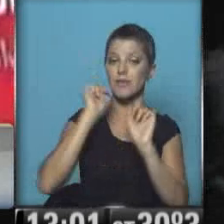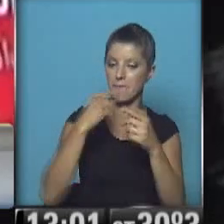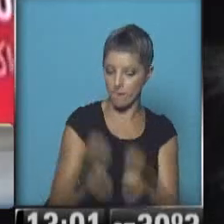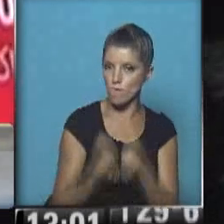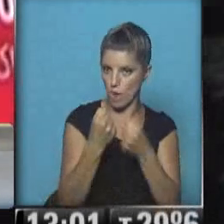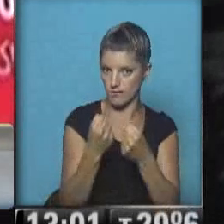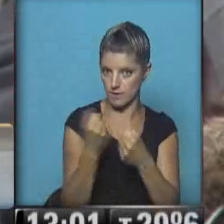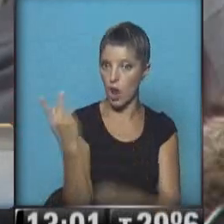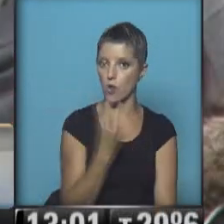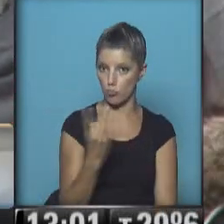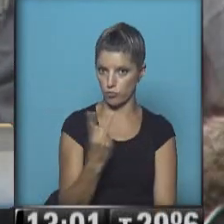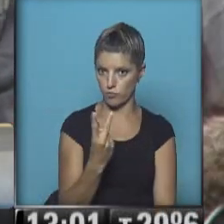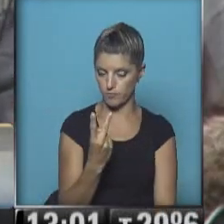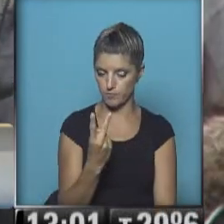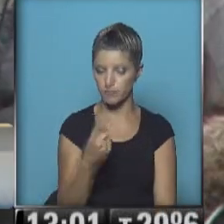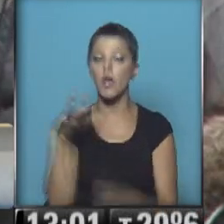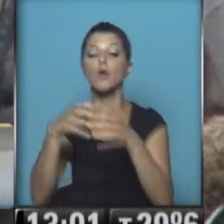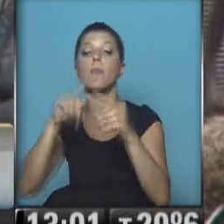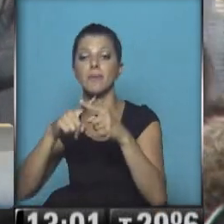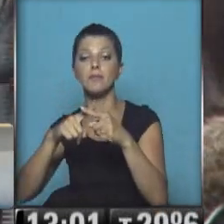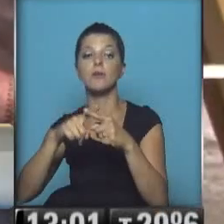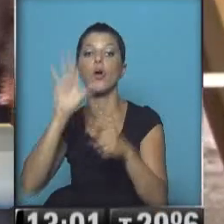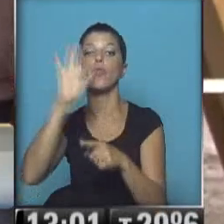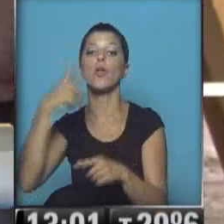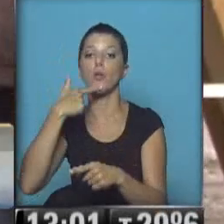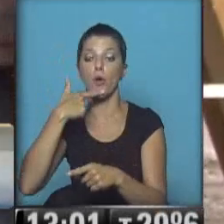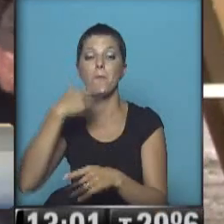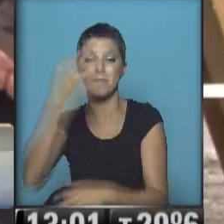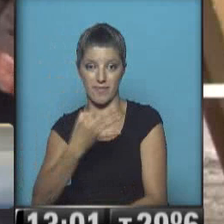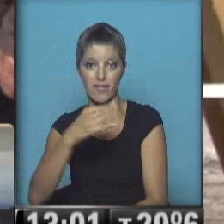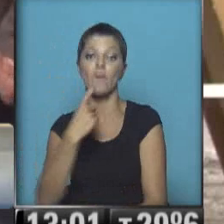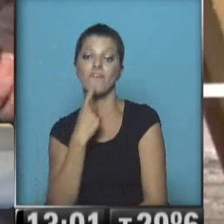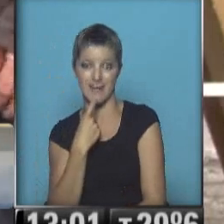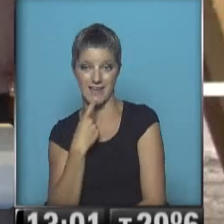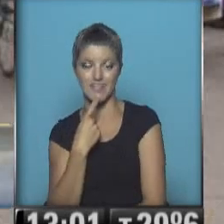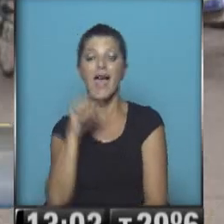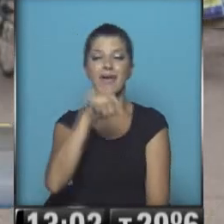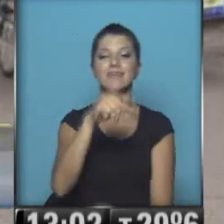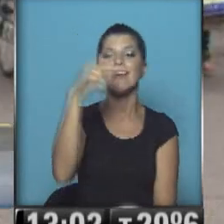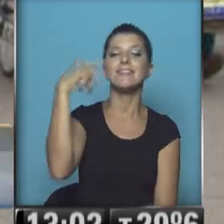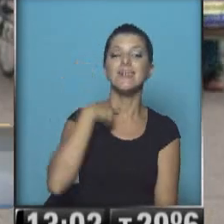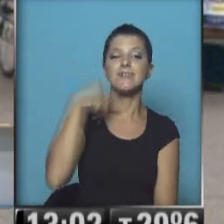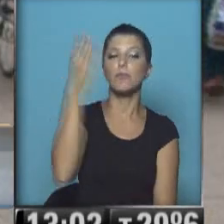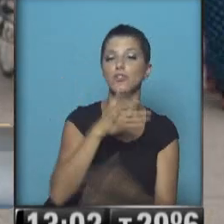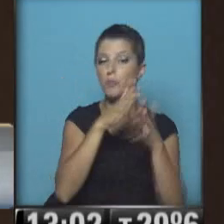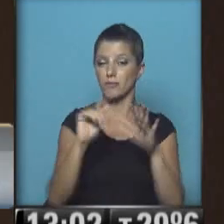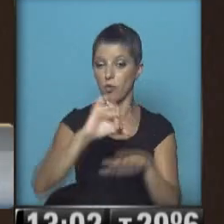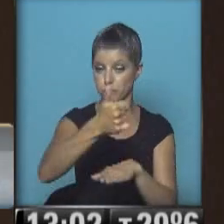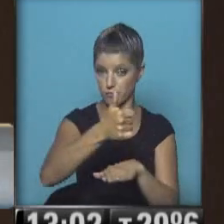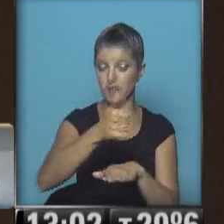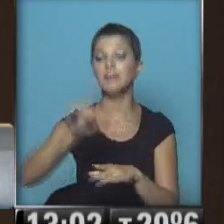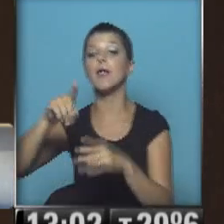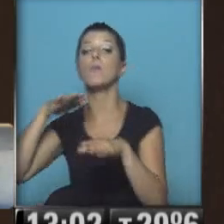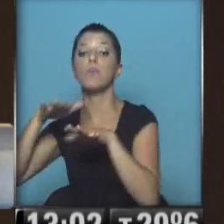fuerza. El partido de los verdaderos finlandeses alcanzó casi un 13% del electorado y el Partido